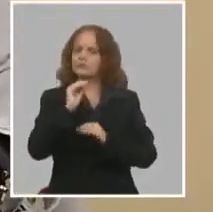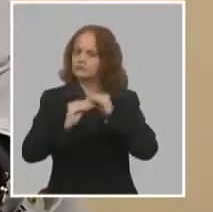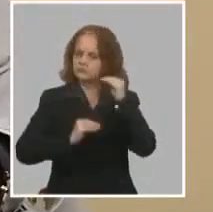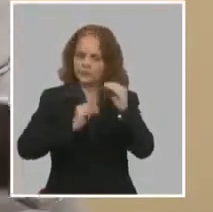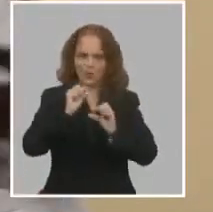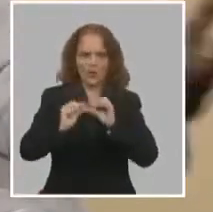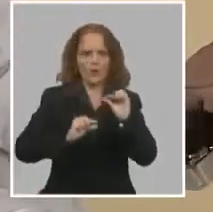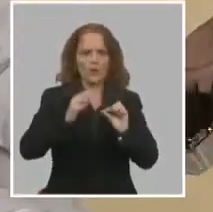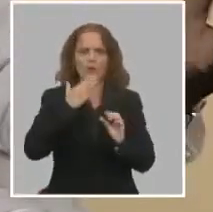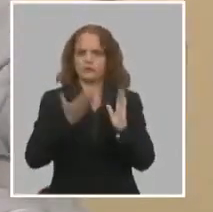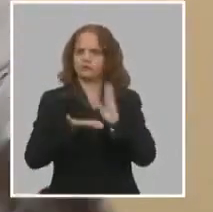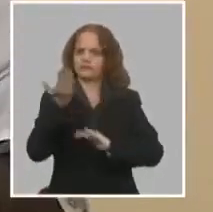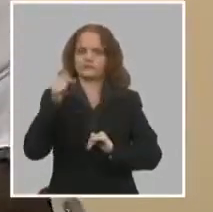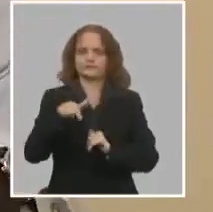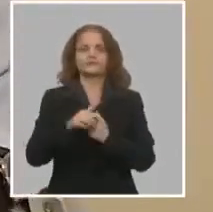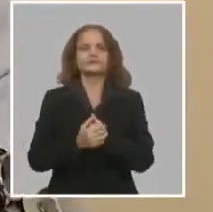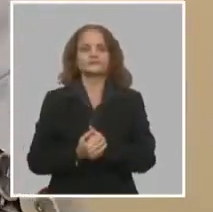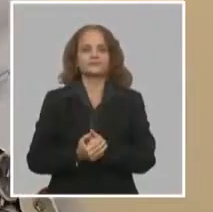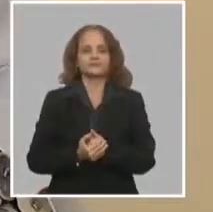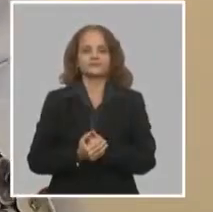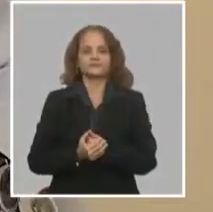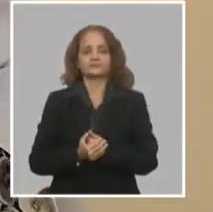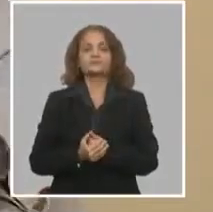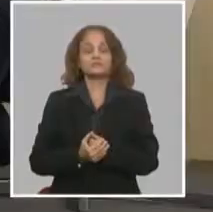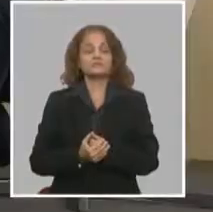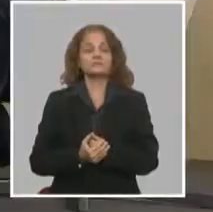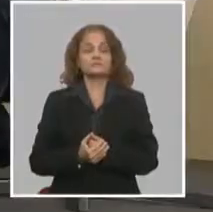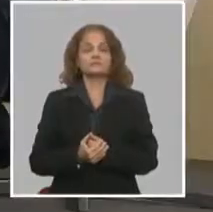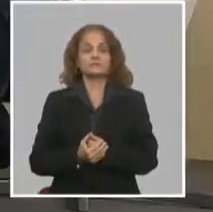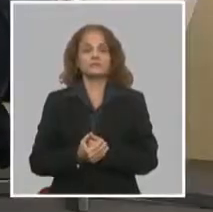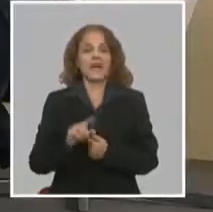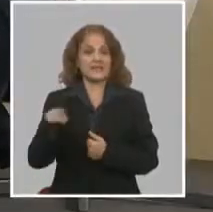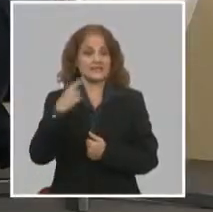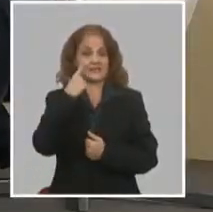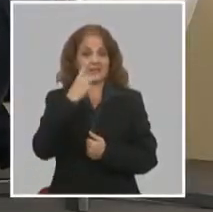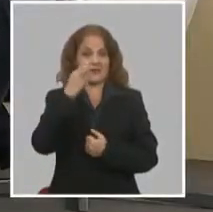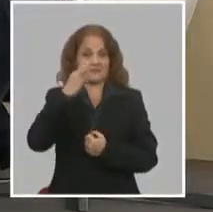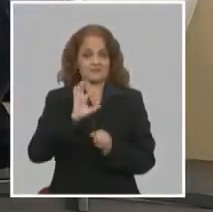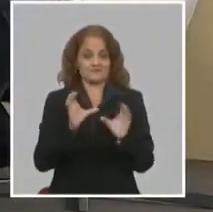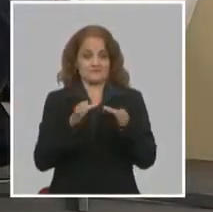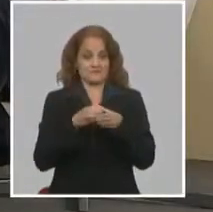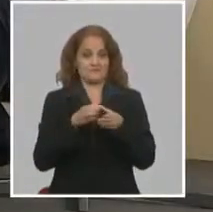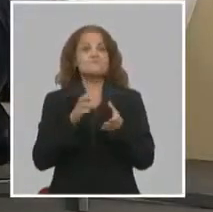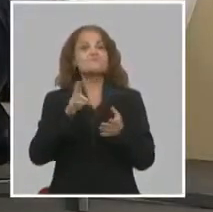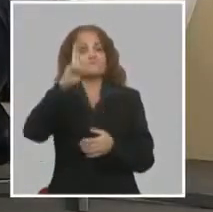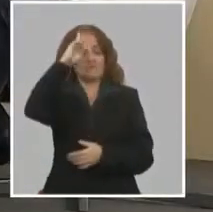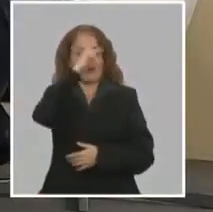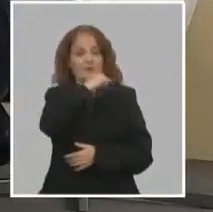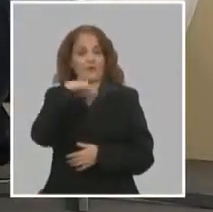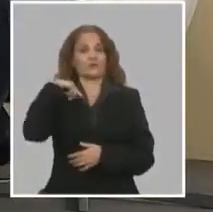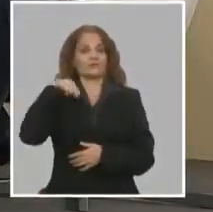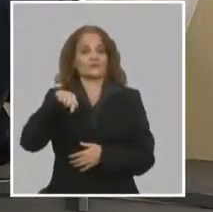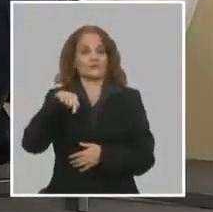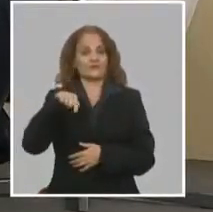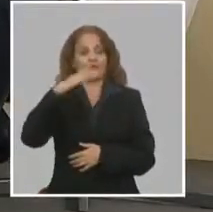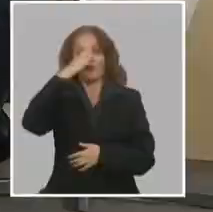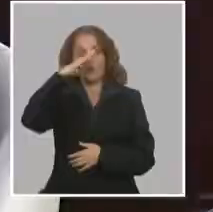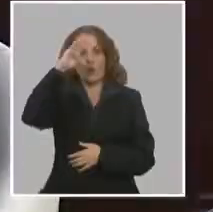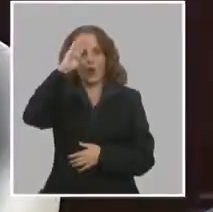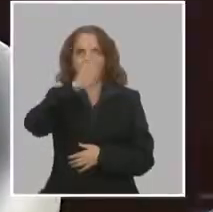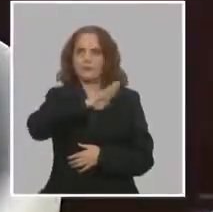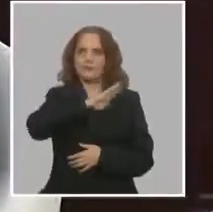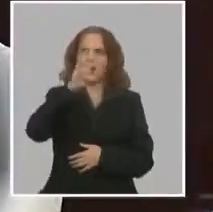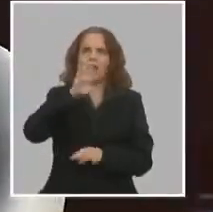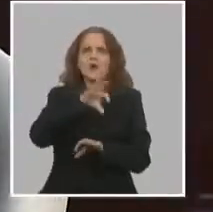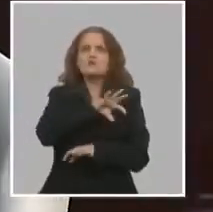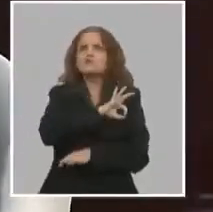dificultades. Yo creo que es así, de esa forma. Han llegado los médicos cubanos, incluso a lugares donde antes no había llegado Cuba